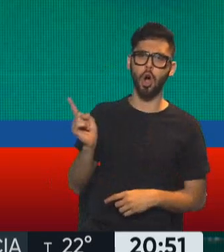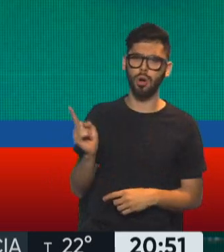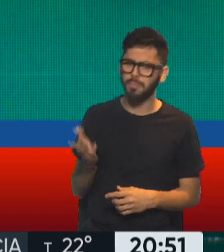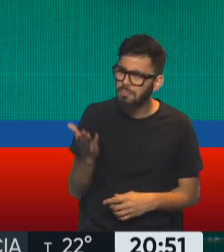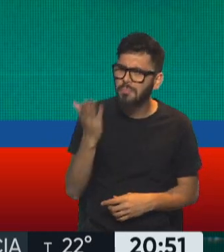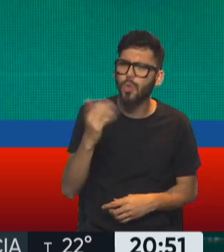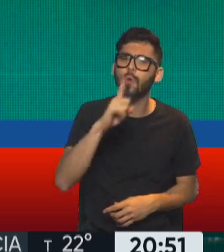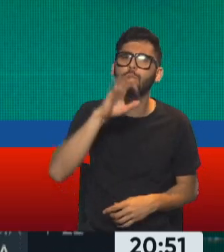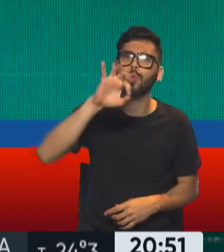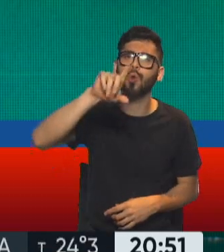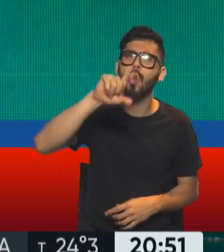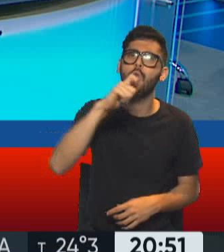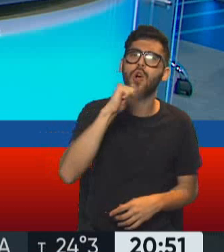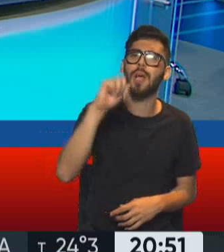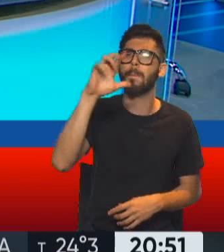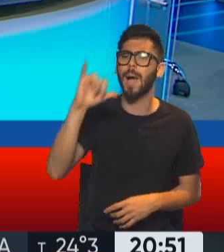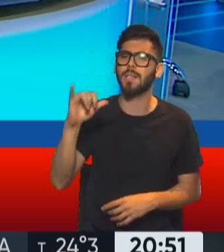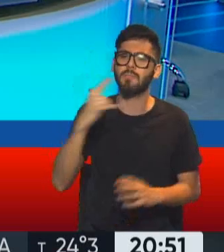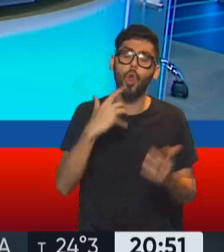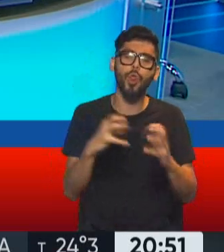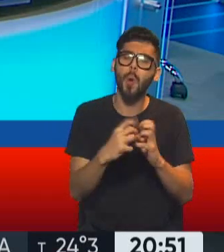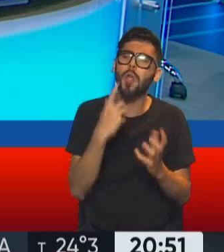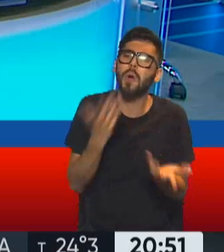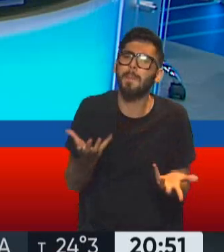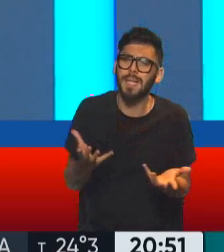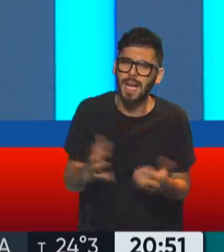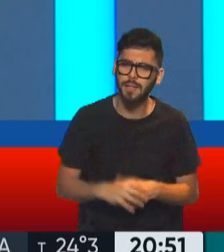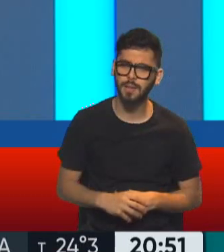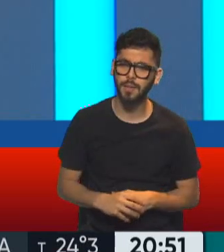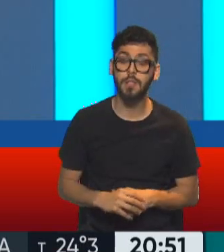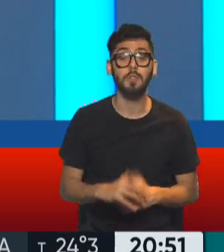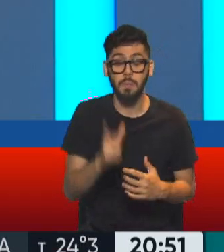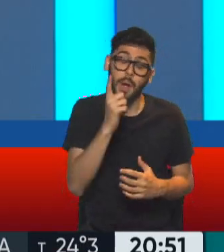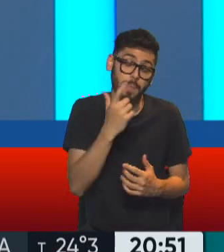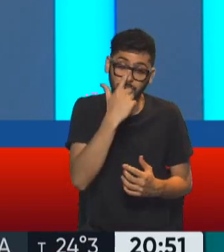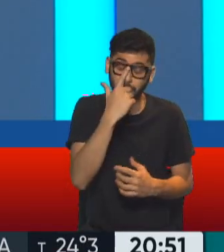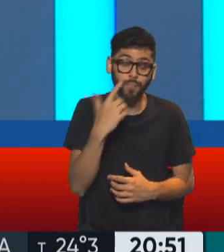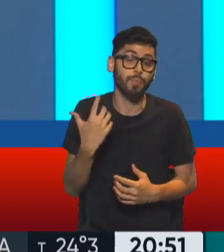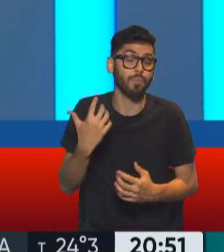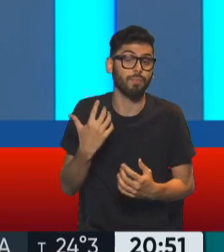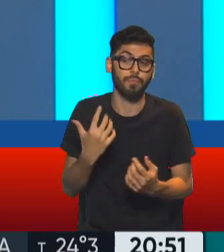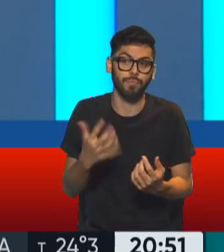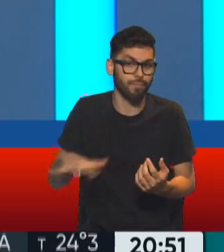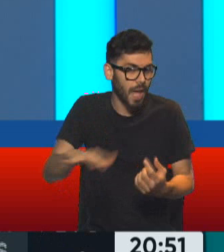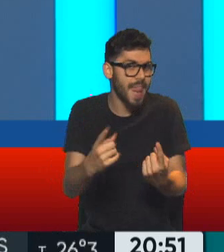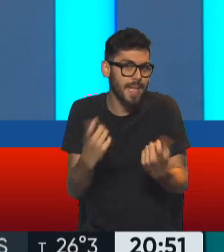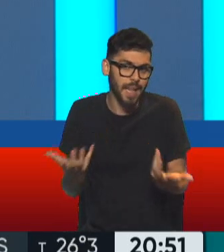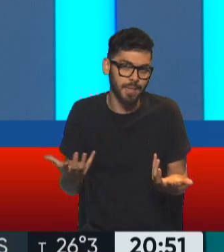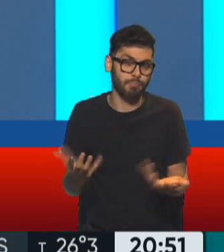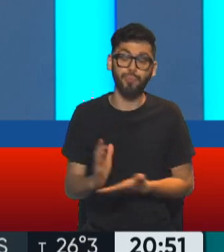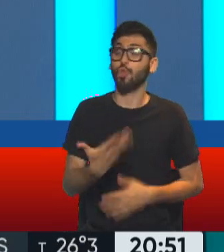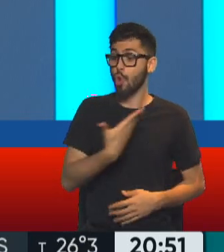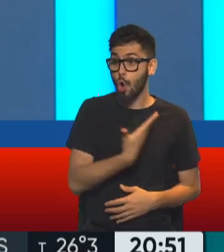Tolosa, Victoria, este debate y esta resistencia de algunos sectores? Que es necesario, que es sumamente necesario que el gobierno